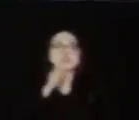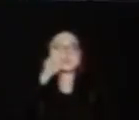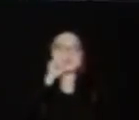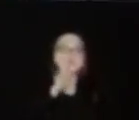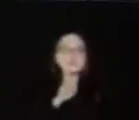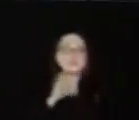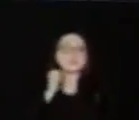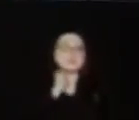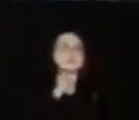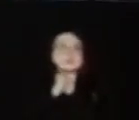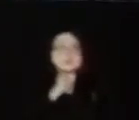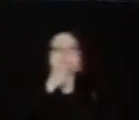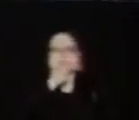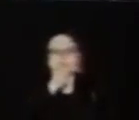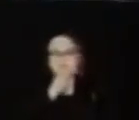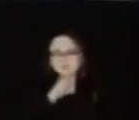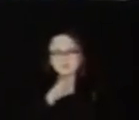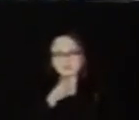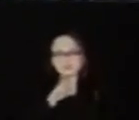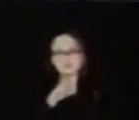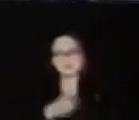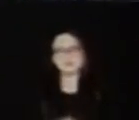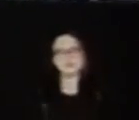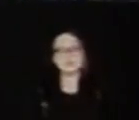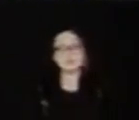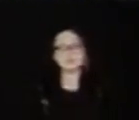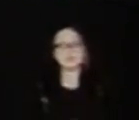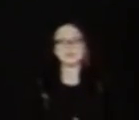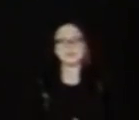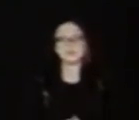senadoras, senadores,